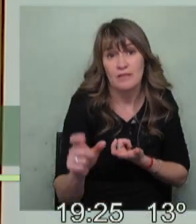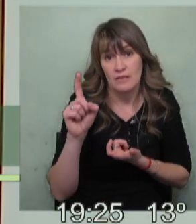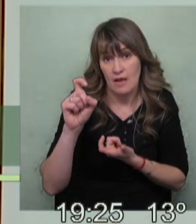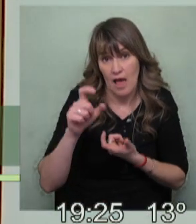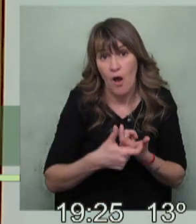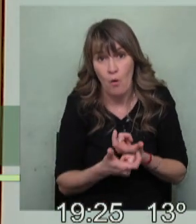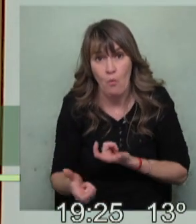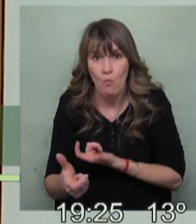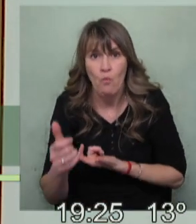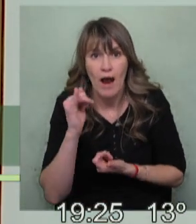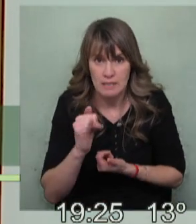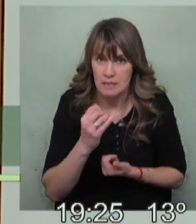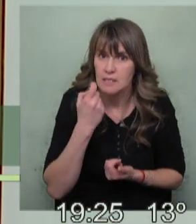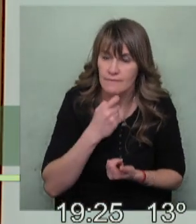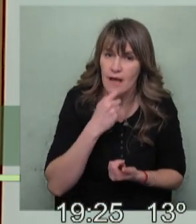de mejora, por ejemplo,